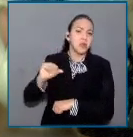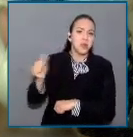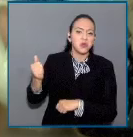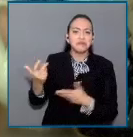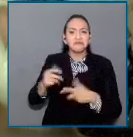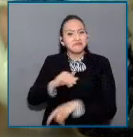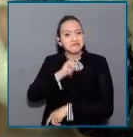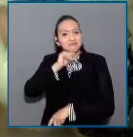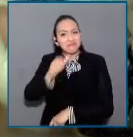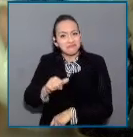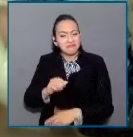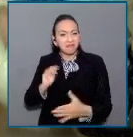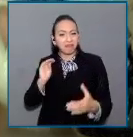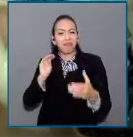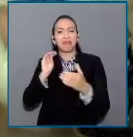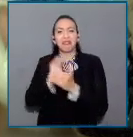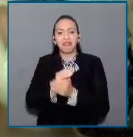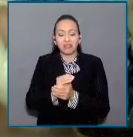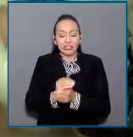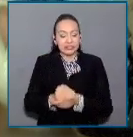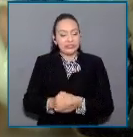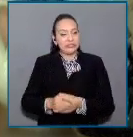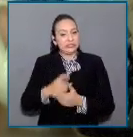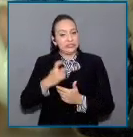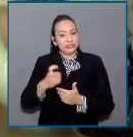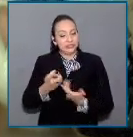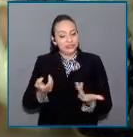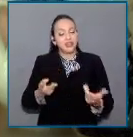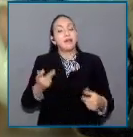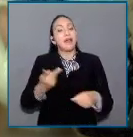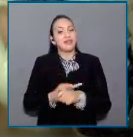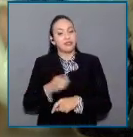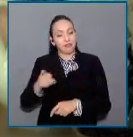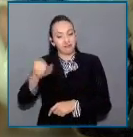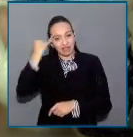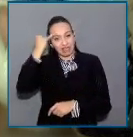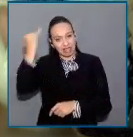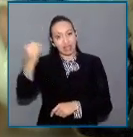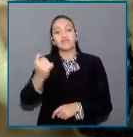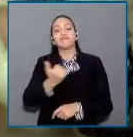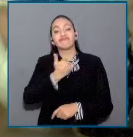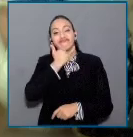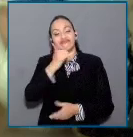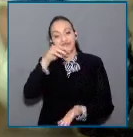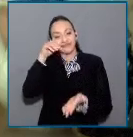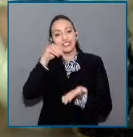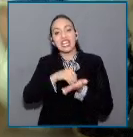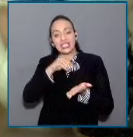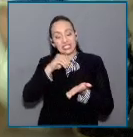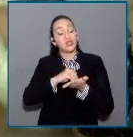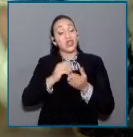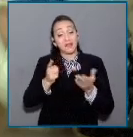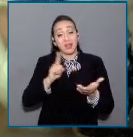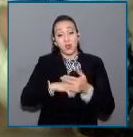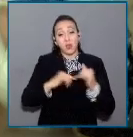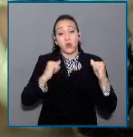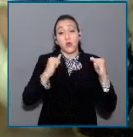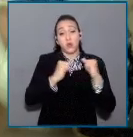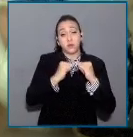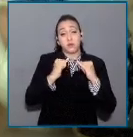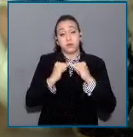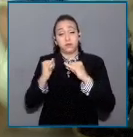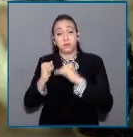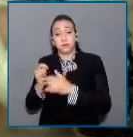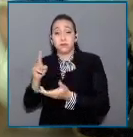no es un buen síntoma para esta dinámica búsqueda de respeto a